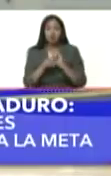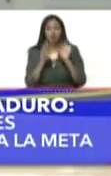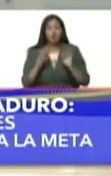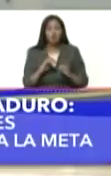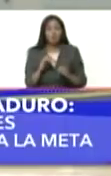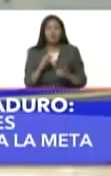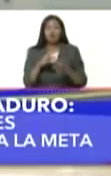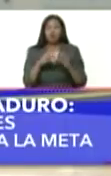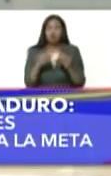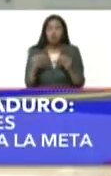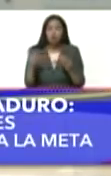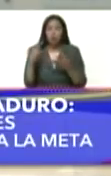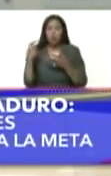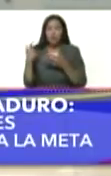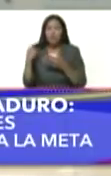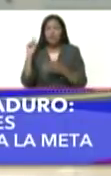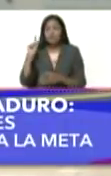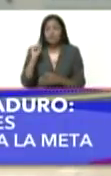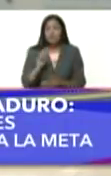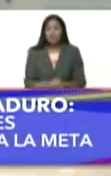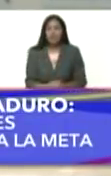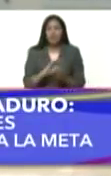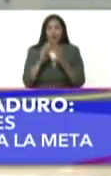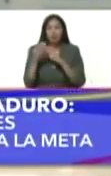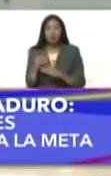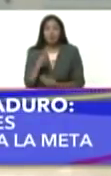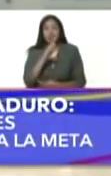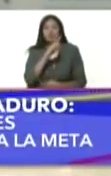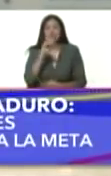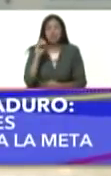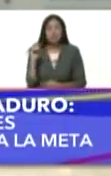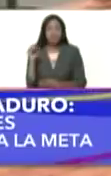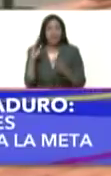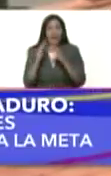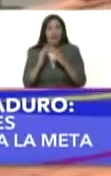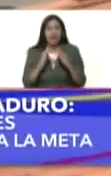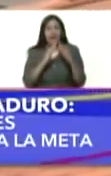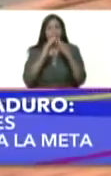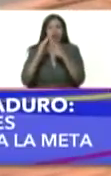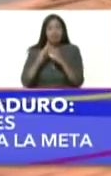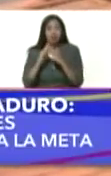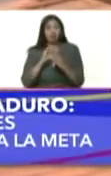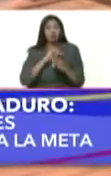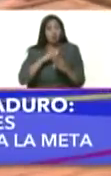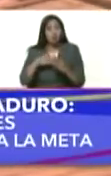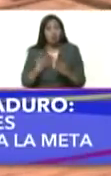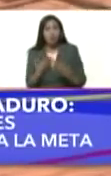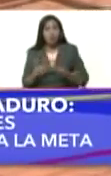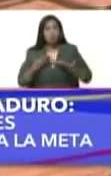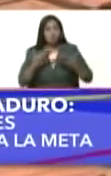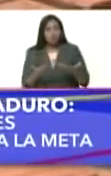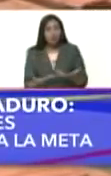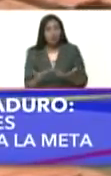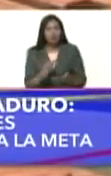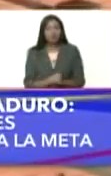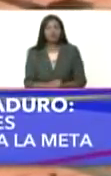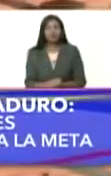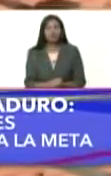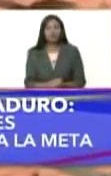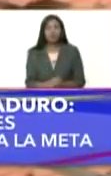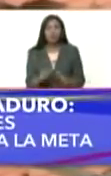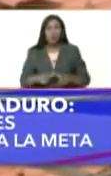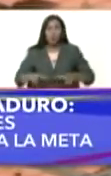necesita. Imagínense esta comunidad de 100 viviendas, ¿ah? Aquí podemos regalarle un